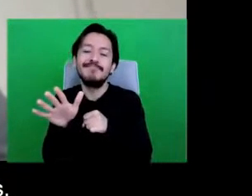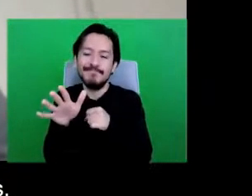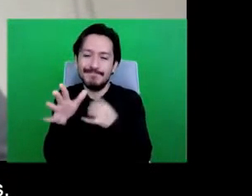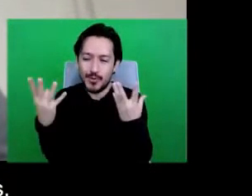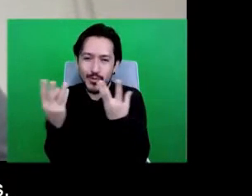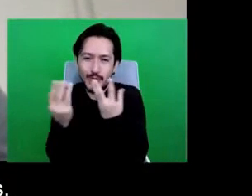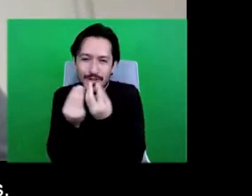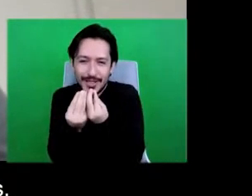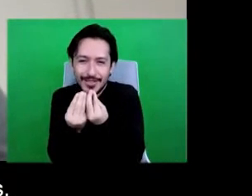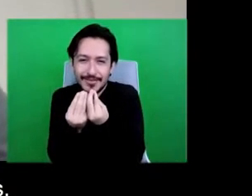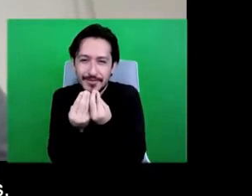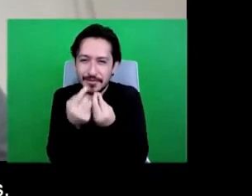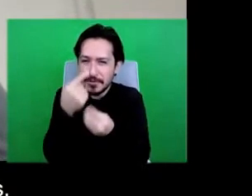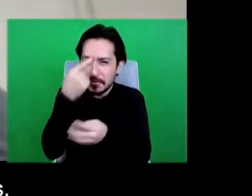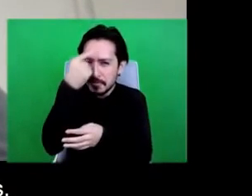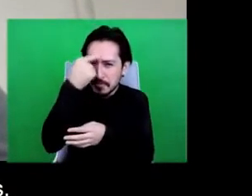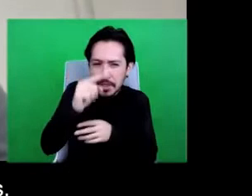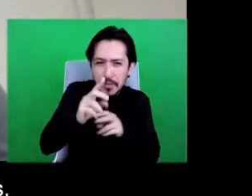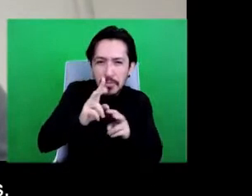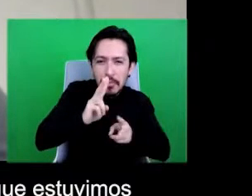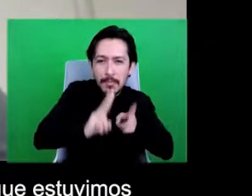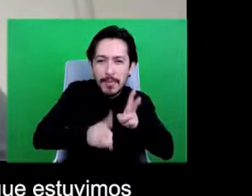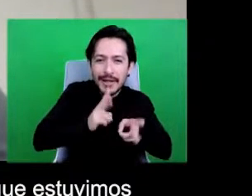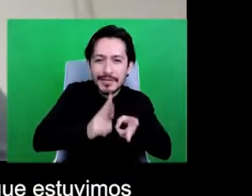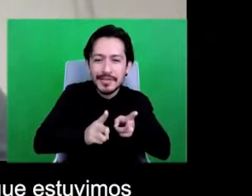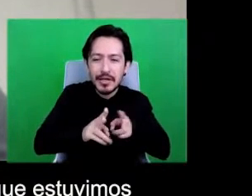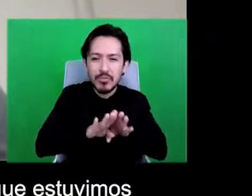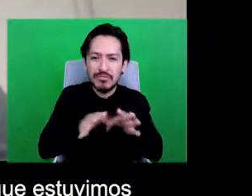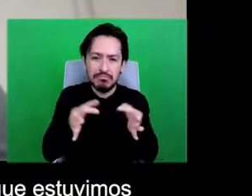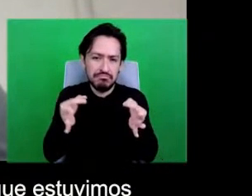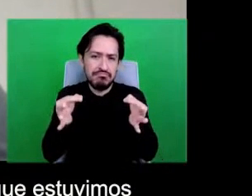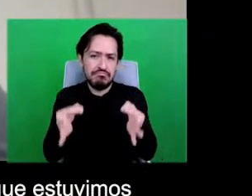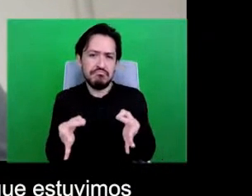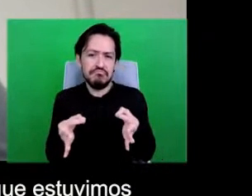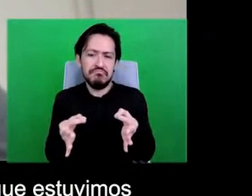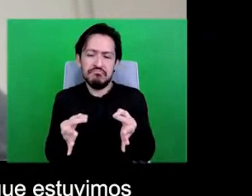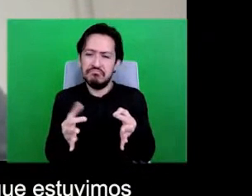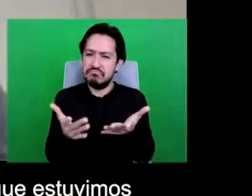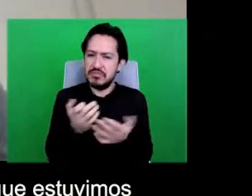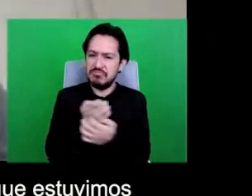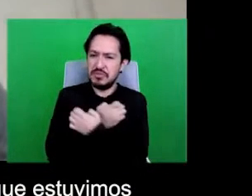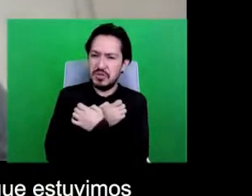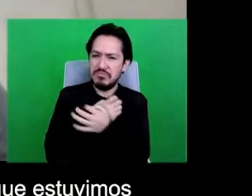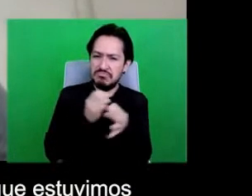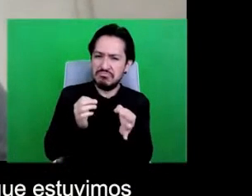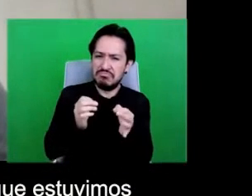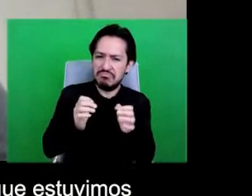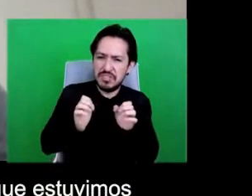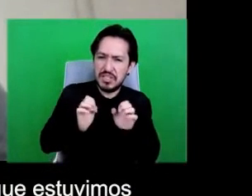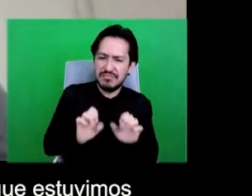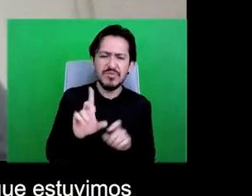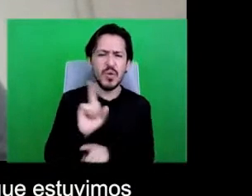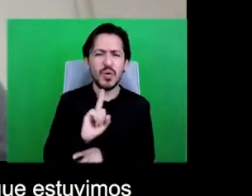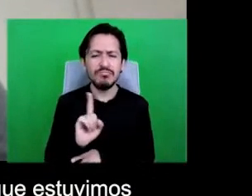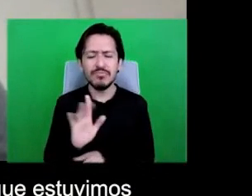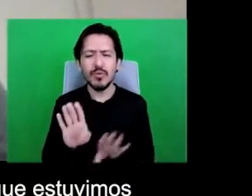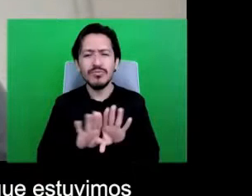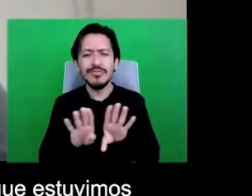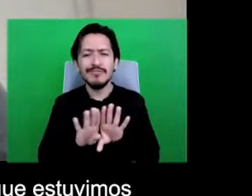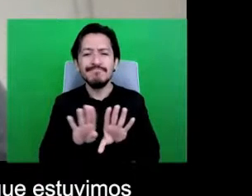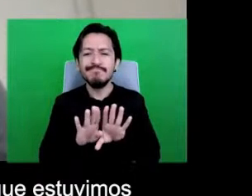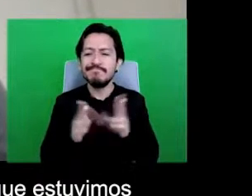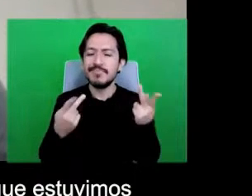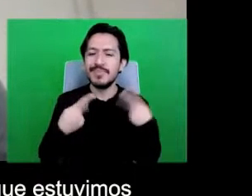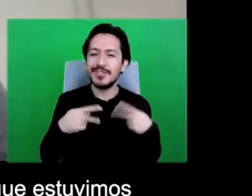entre una plática no formal y una plática más de entre colegas, ¿no? Entre personas que